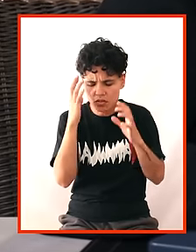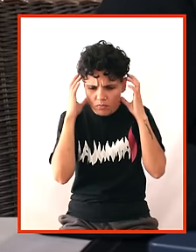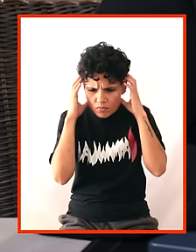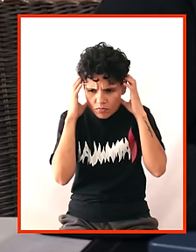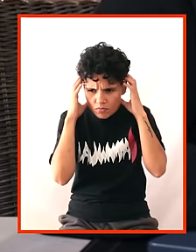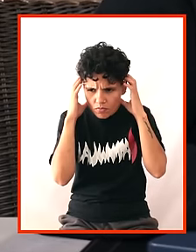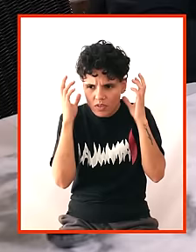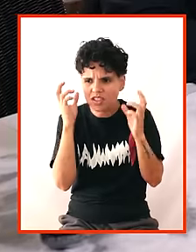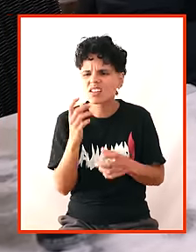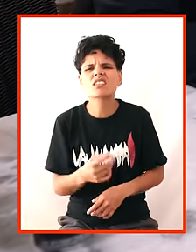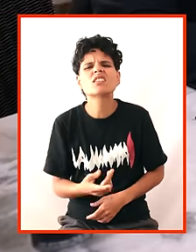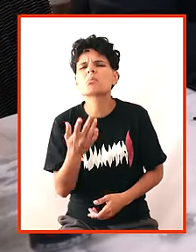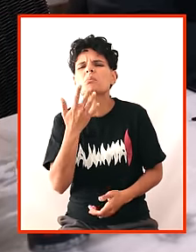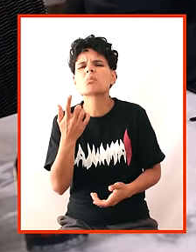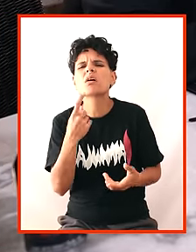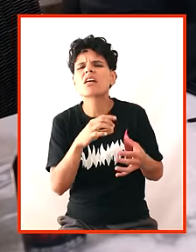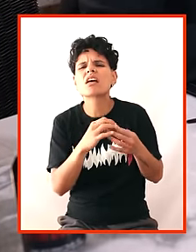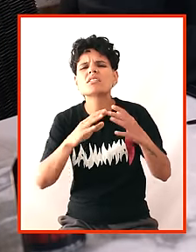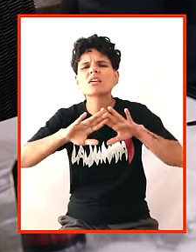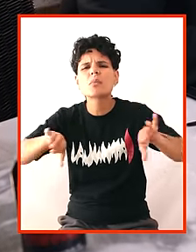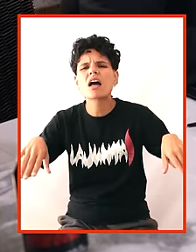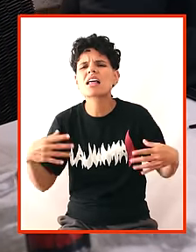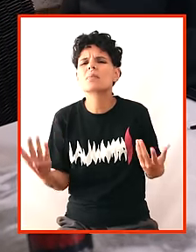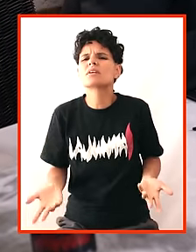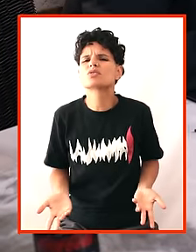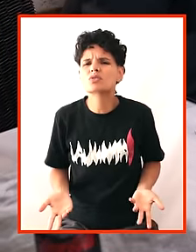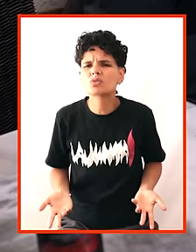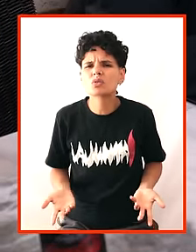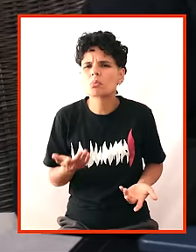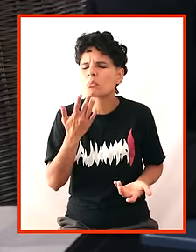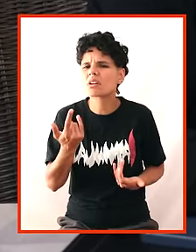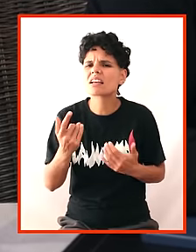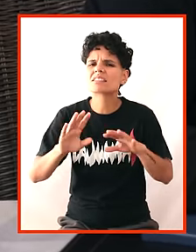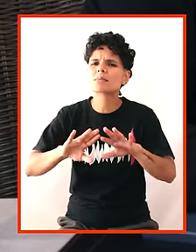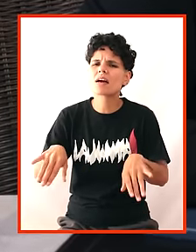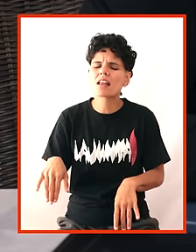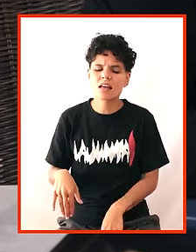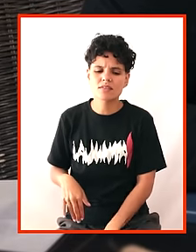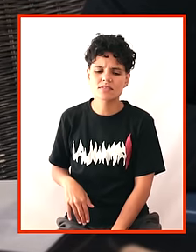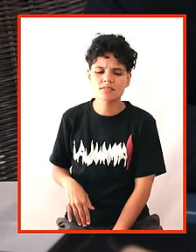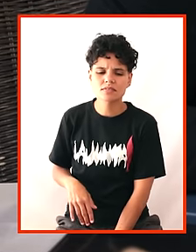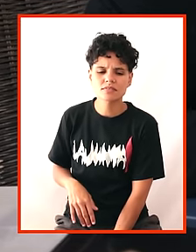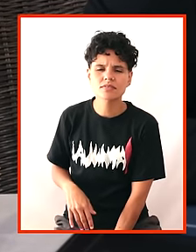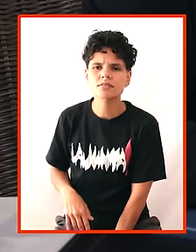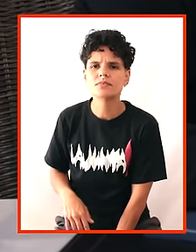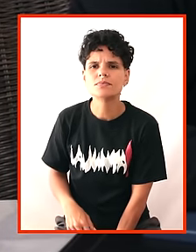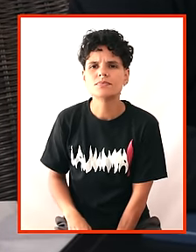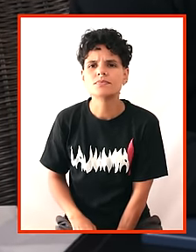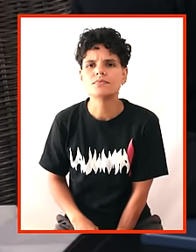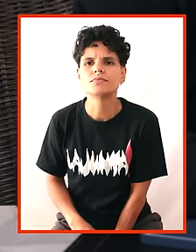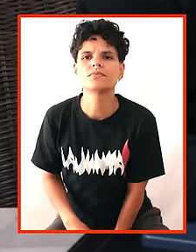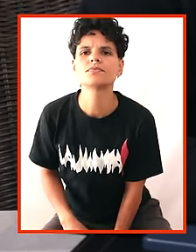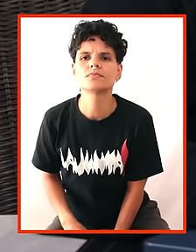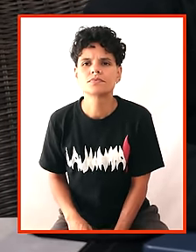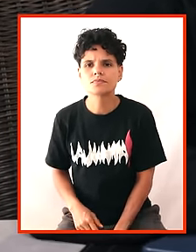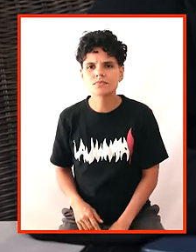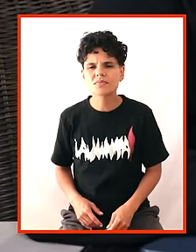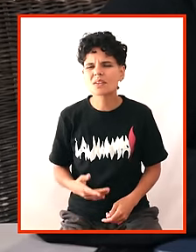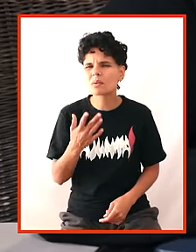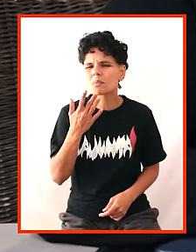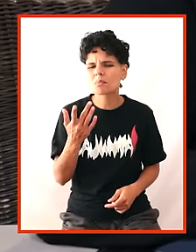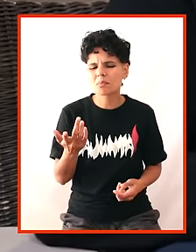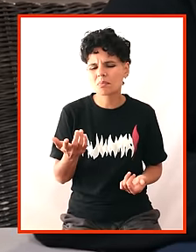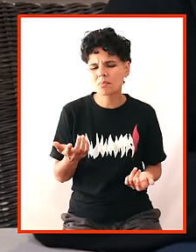por separarse? Como... Lo que pasa es que... Fue como muy raro. Era como... Hablo desde fuera. Sí. Era como... La buena es